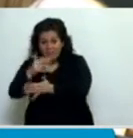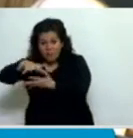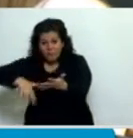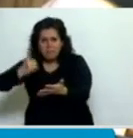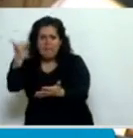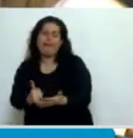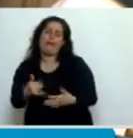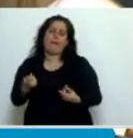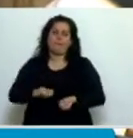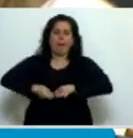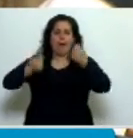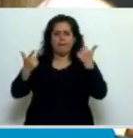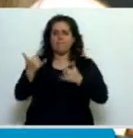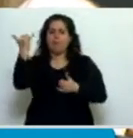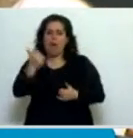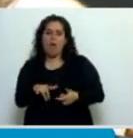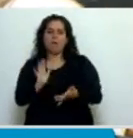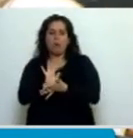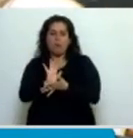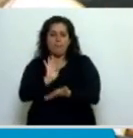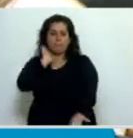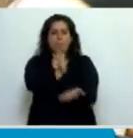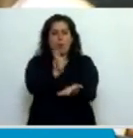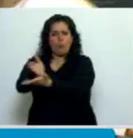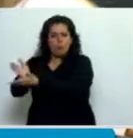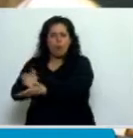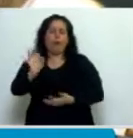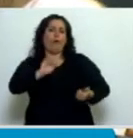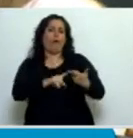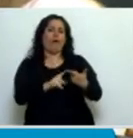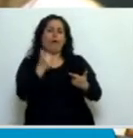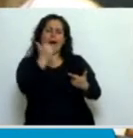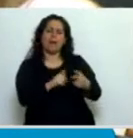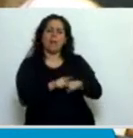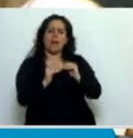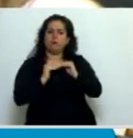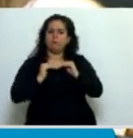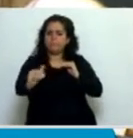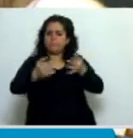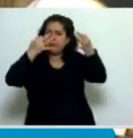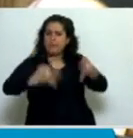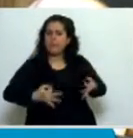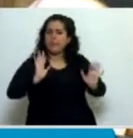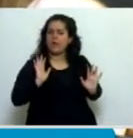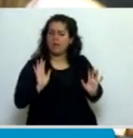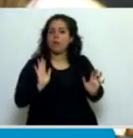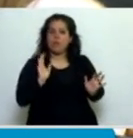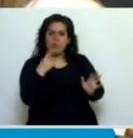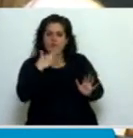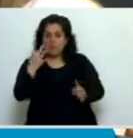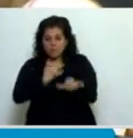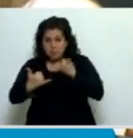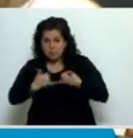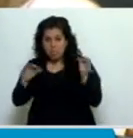fuera necesario, acciones correctivas para su sustentabilidad, pero que la falta de esa información genera